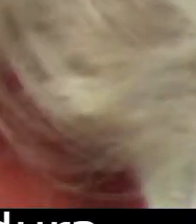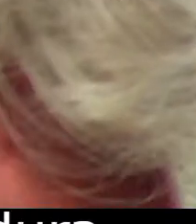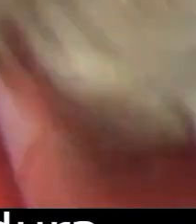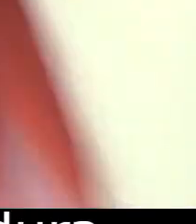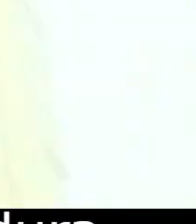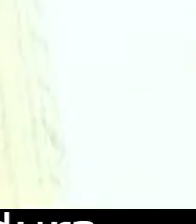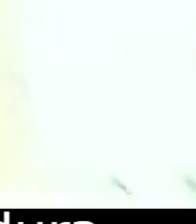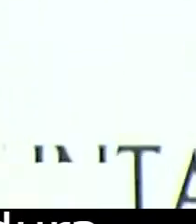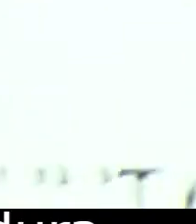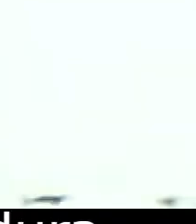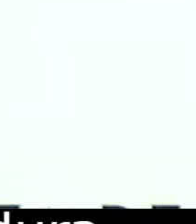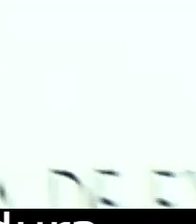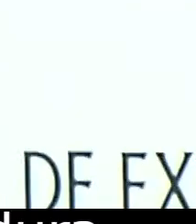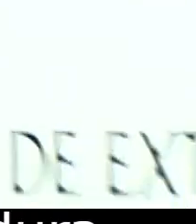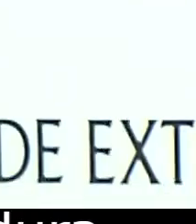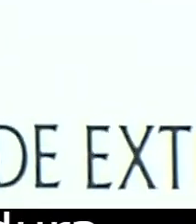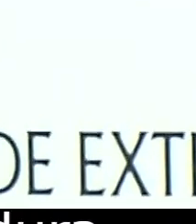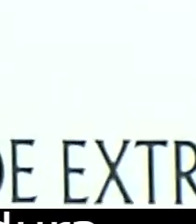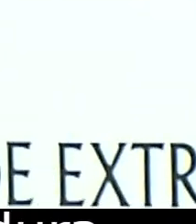Cuando me digáis.